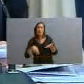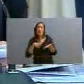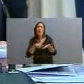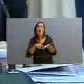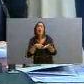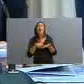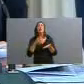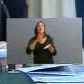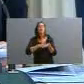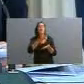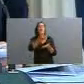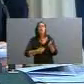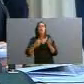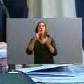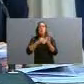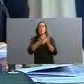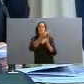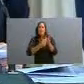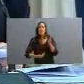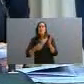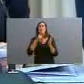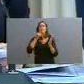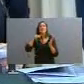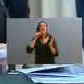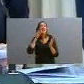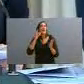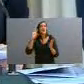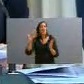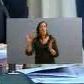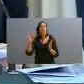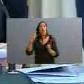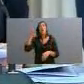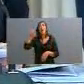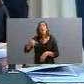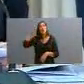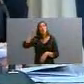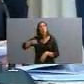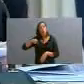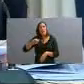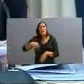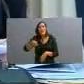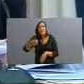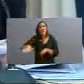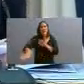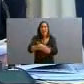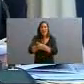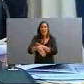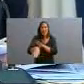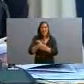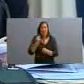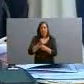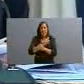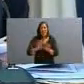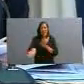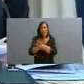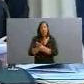relativa a la extensión del principio de intangibilidad a los jueces en situación de retiro, toda vez que este aspecto ha sido objeto de amplia consideración